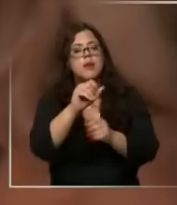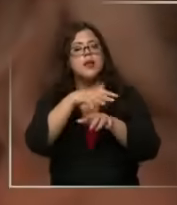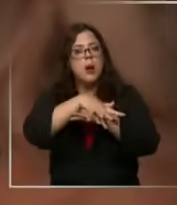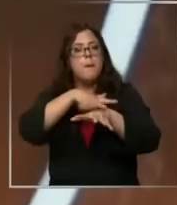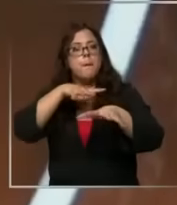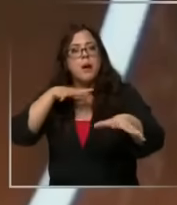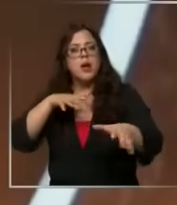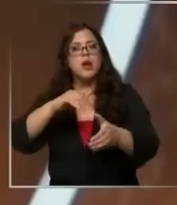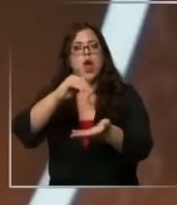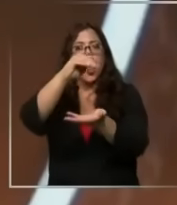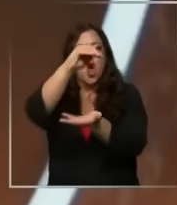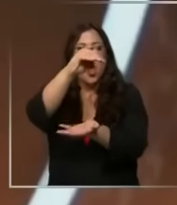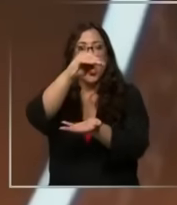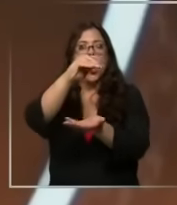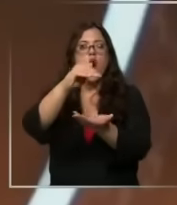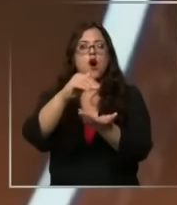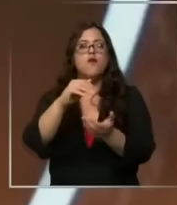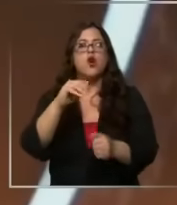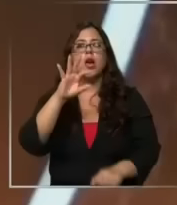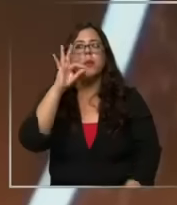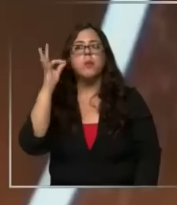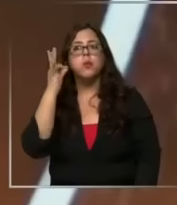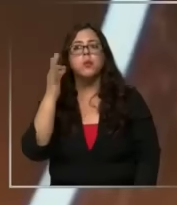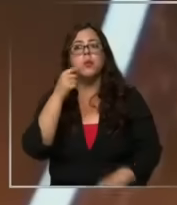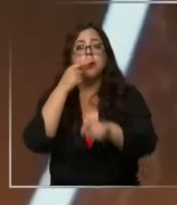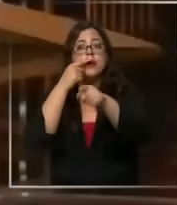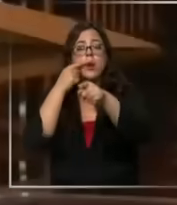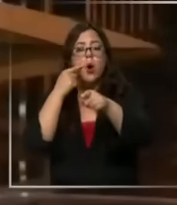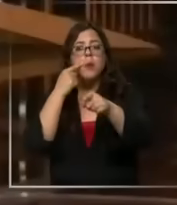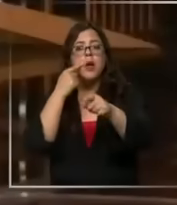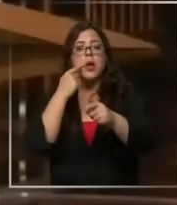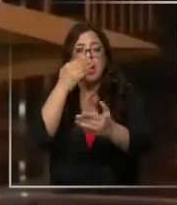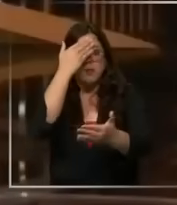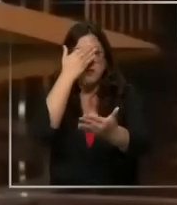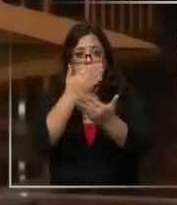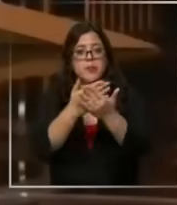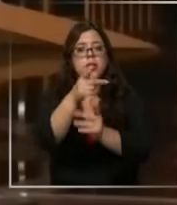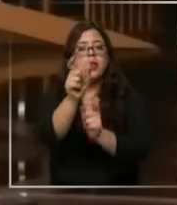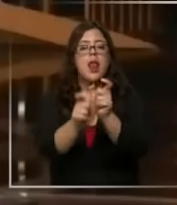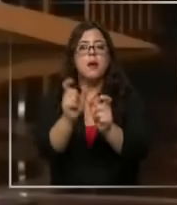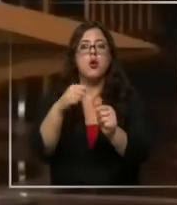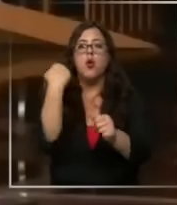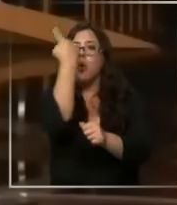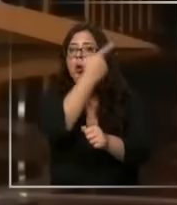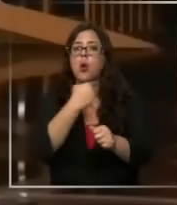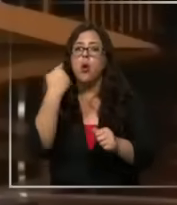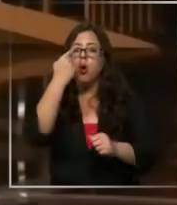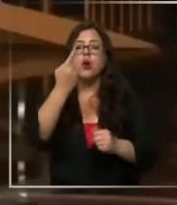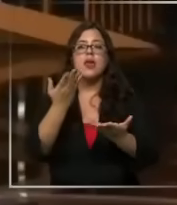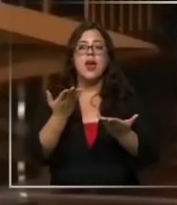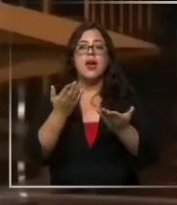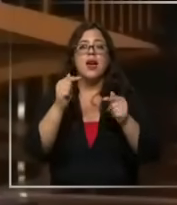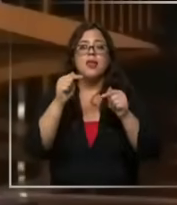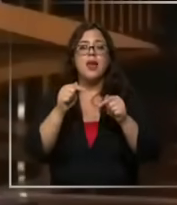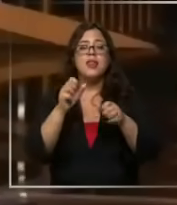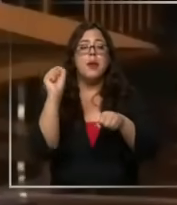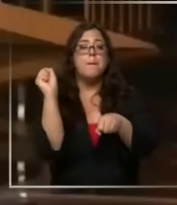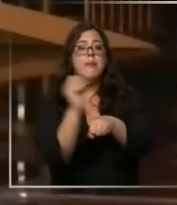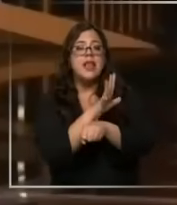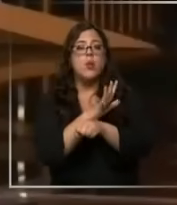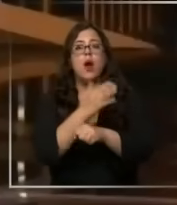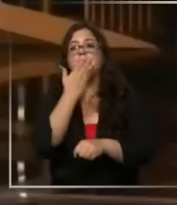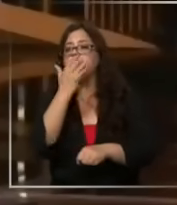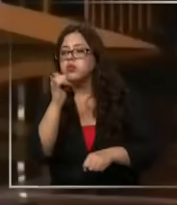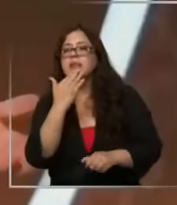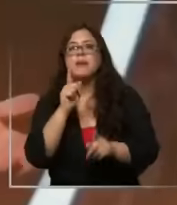ceremonia de los Globos de Oro del cine estadounidense, Ricky Gervais habló frente a los principales rostros de la industria, bromeando y a la vez